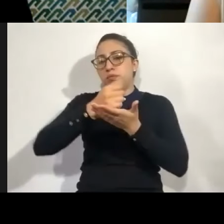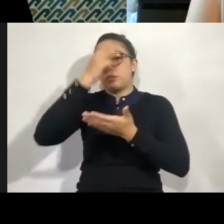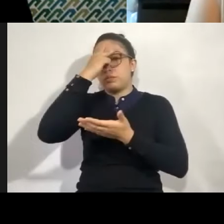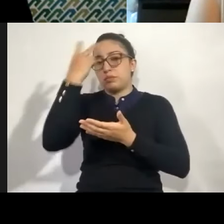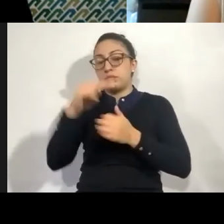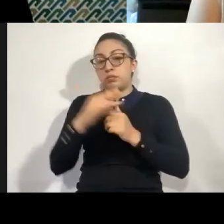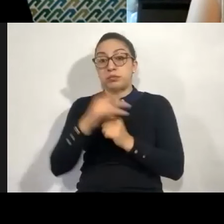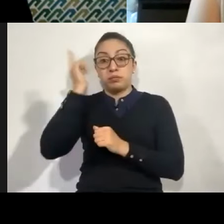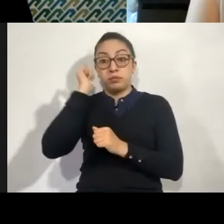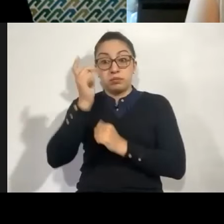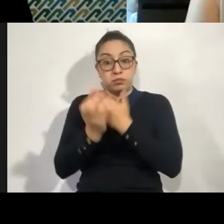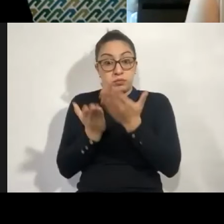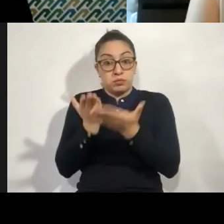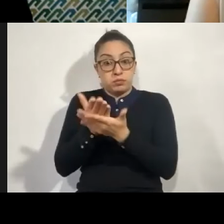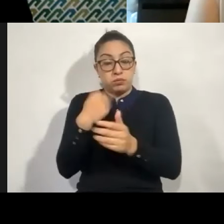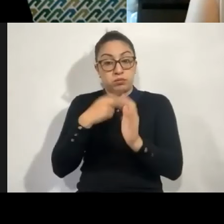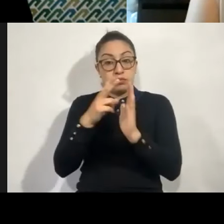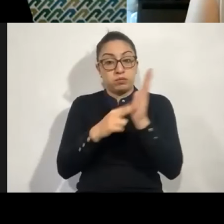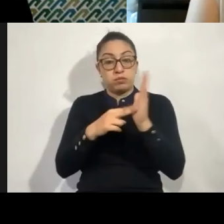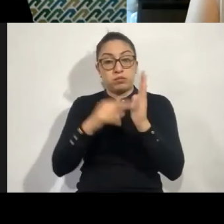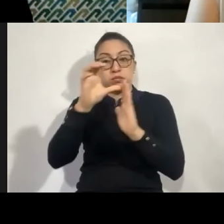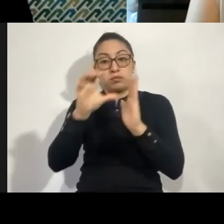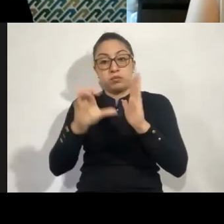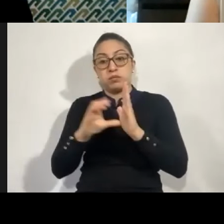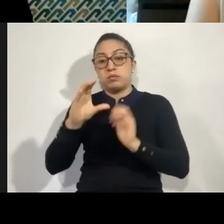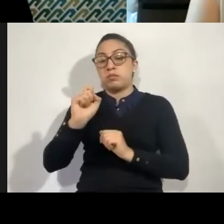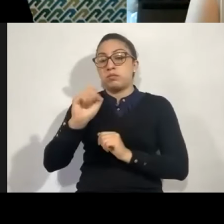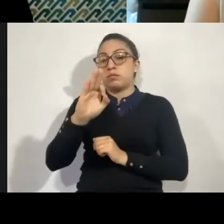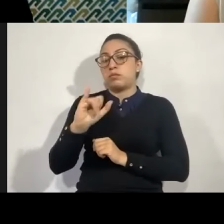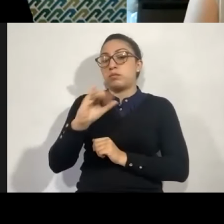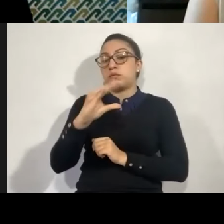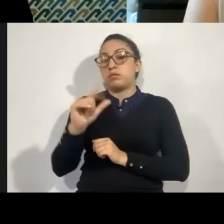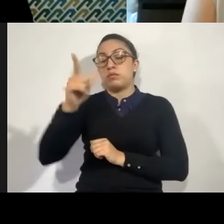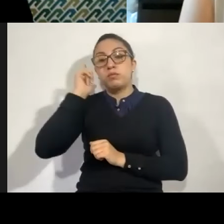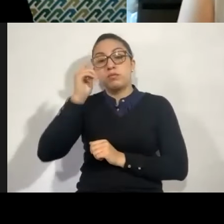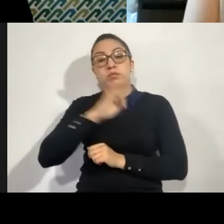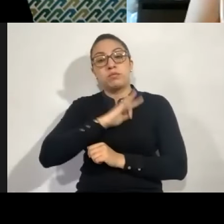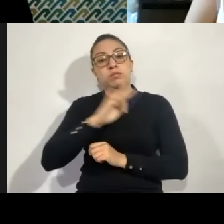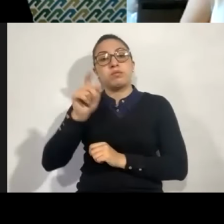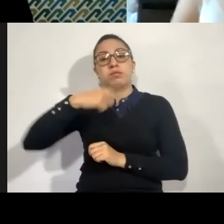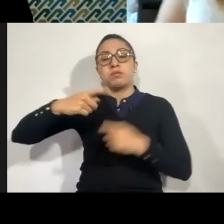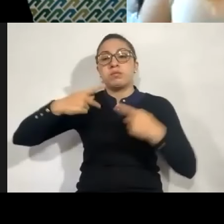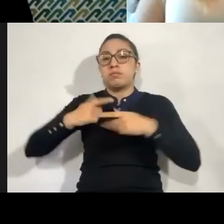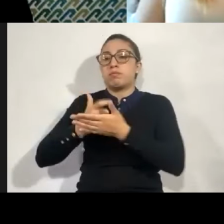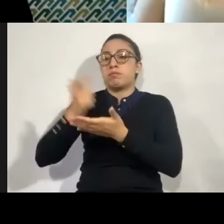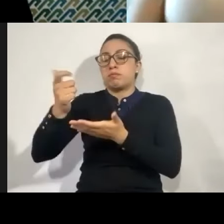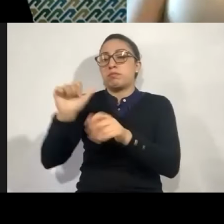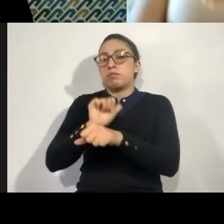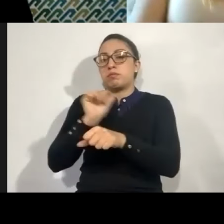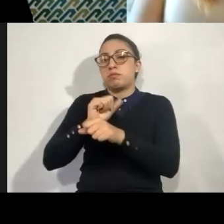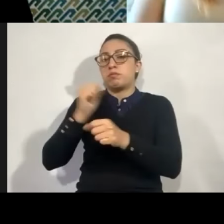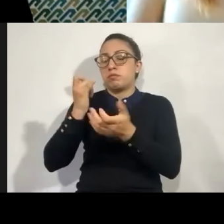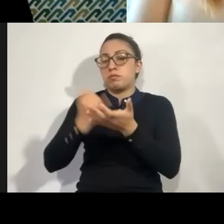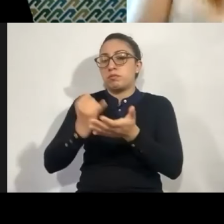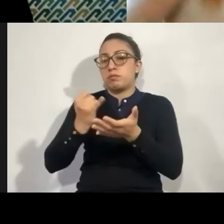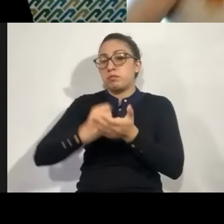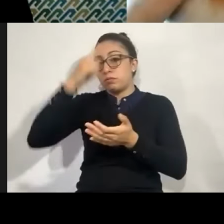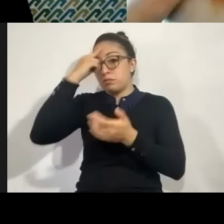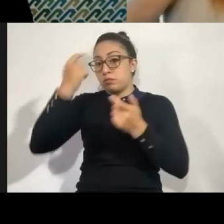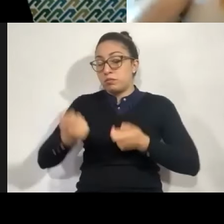que se proponen, al establecer de manera específica que únicamente para efectos del emplacamiento deberá pagarse la